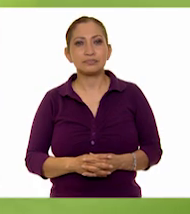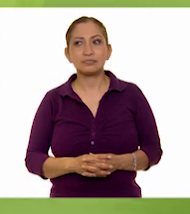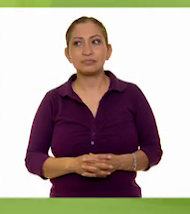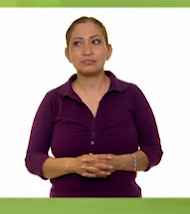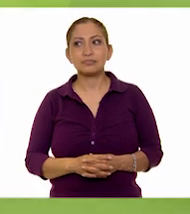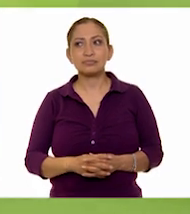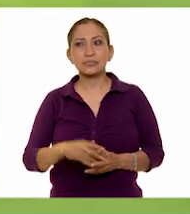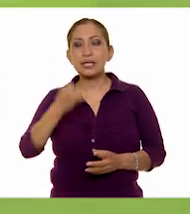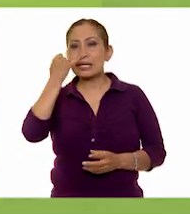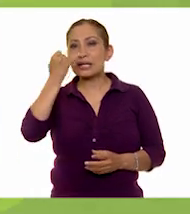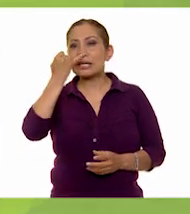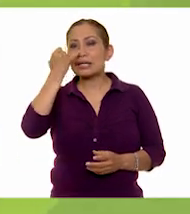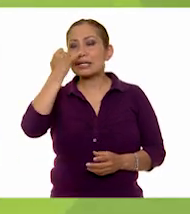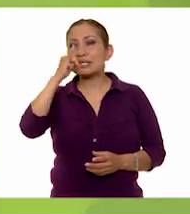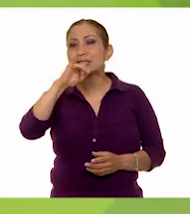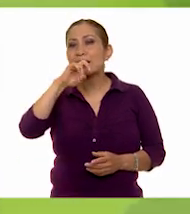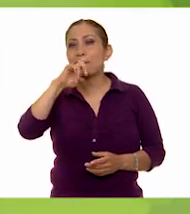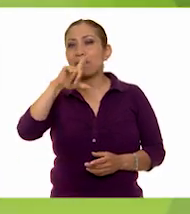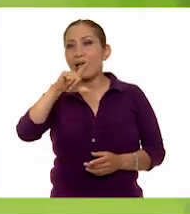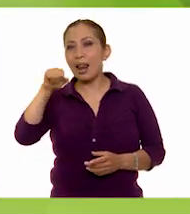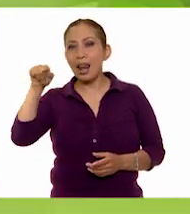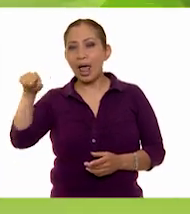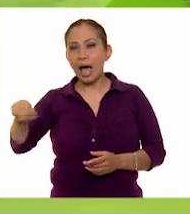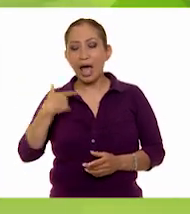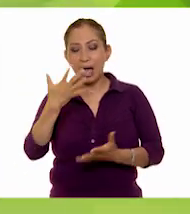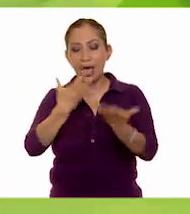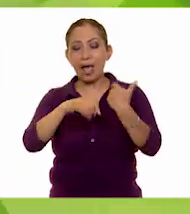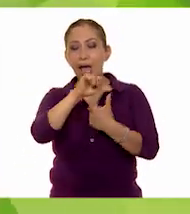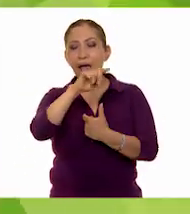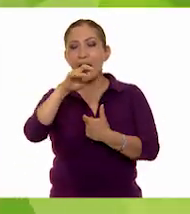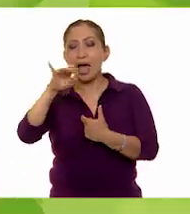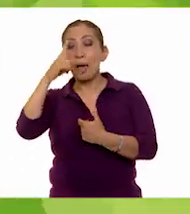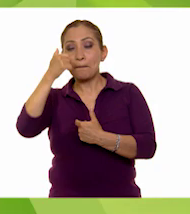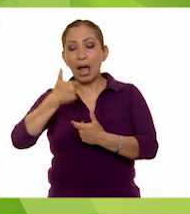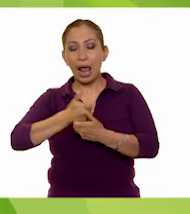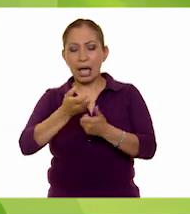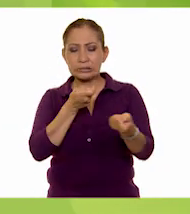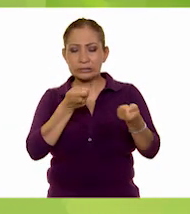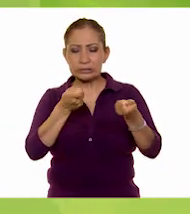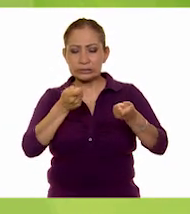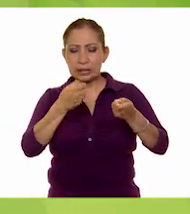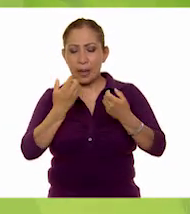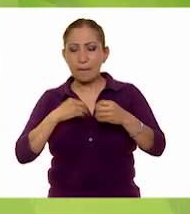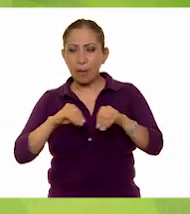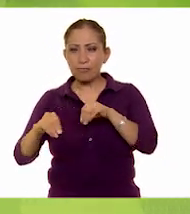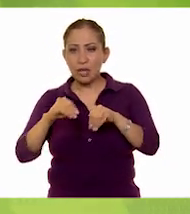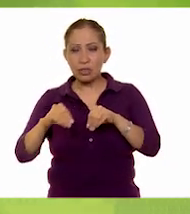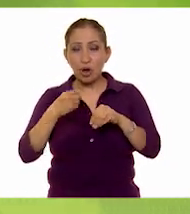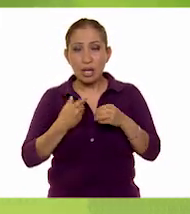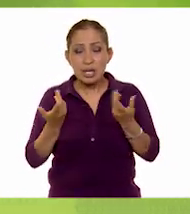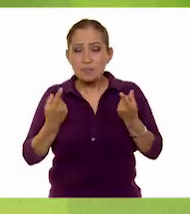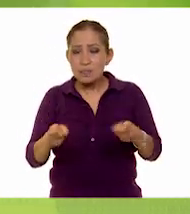Isabel utiliza el abecedario en lengua de señas para poder coordinar sus movimientos y así llevar el ritmo.